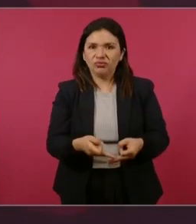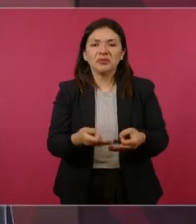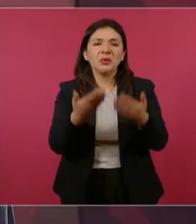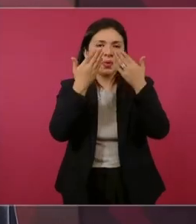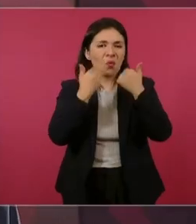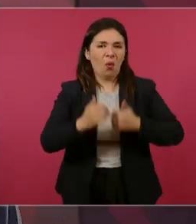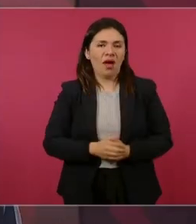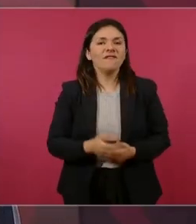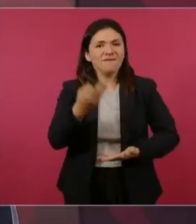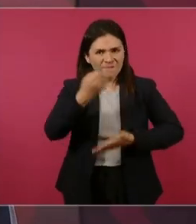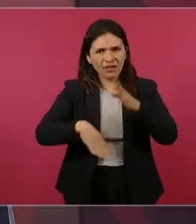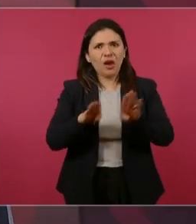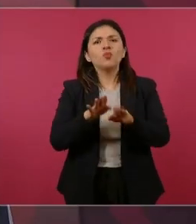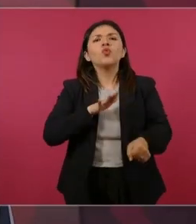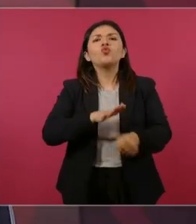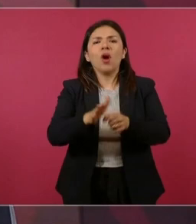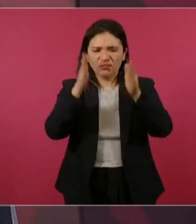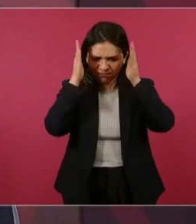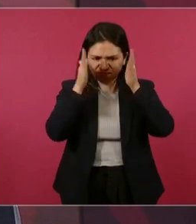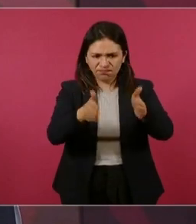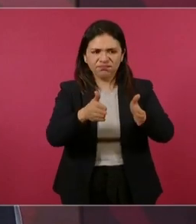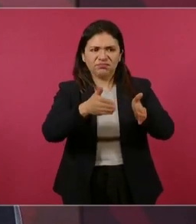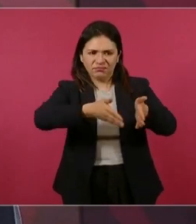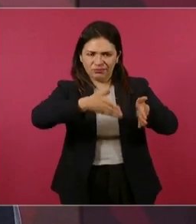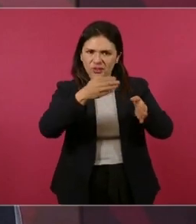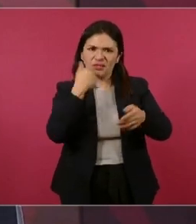Y no definirse.